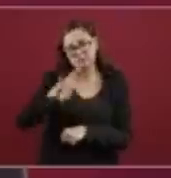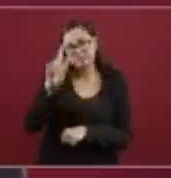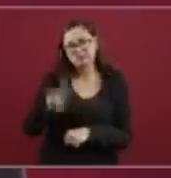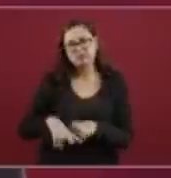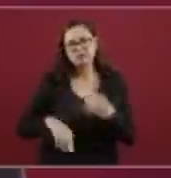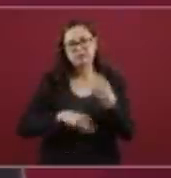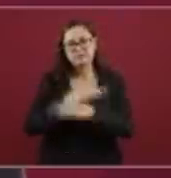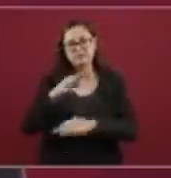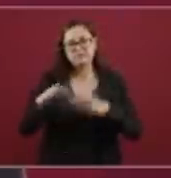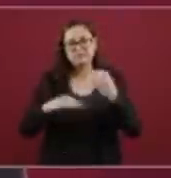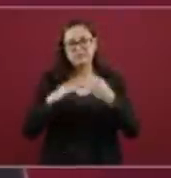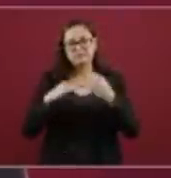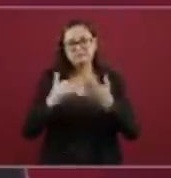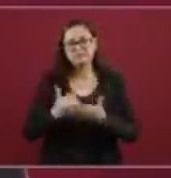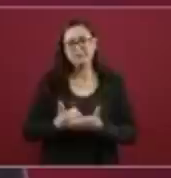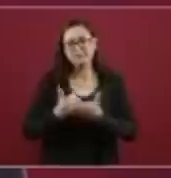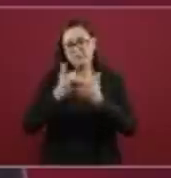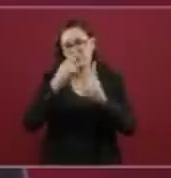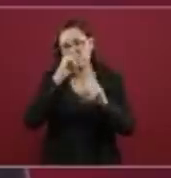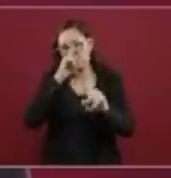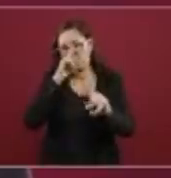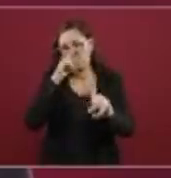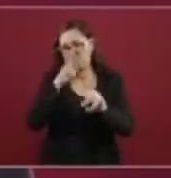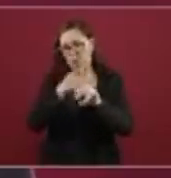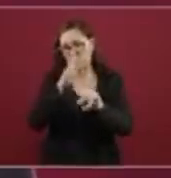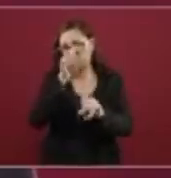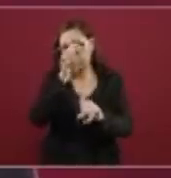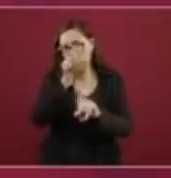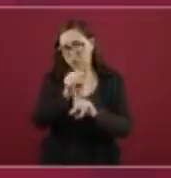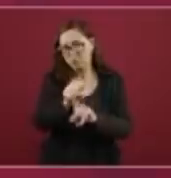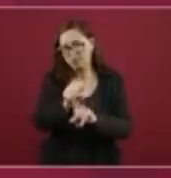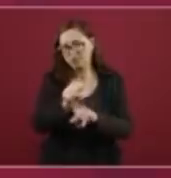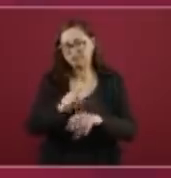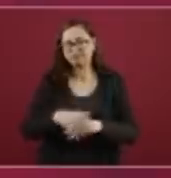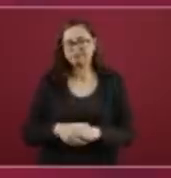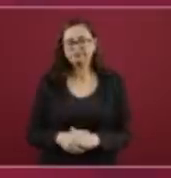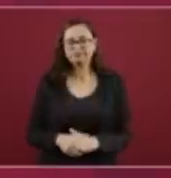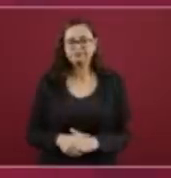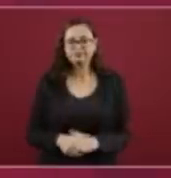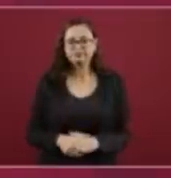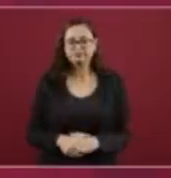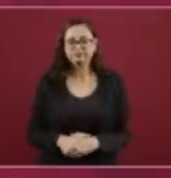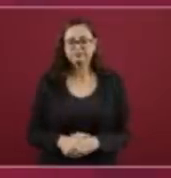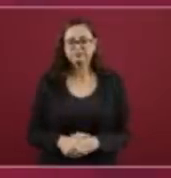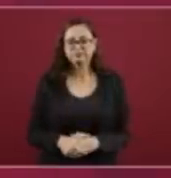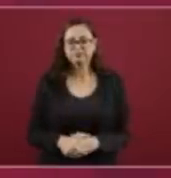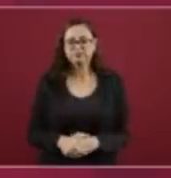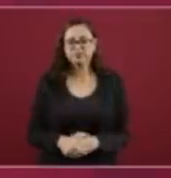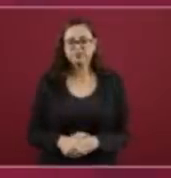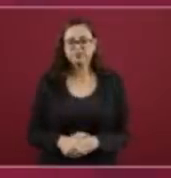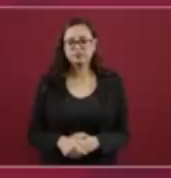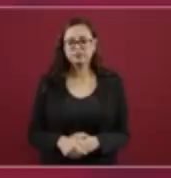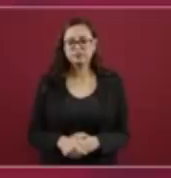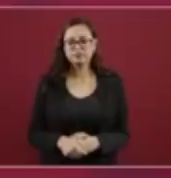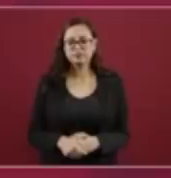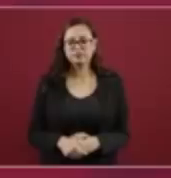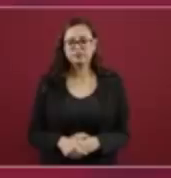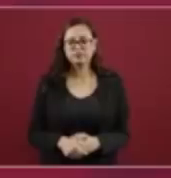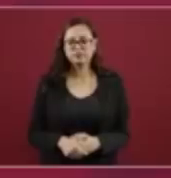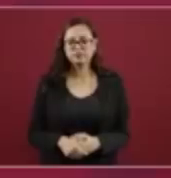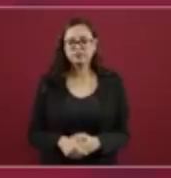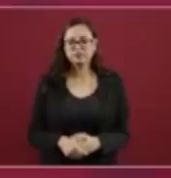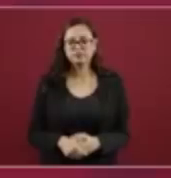este propósito. Ya se están entregando de manera